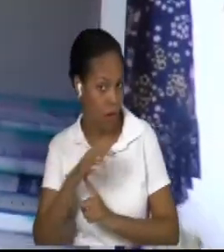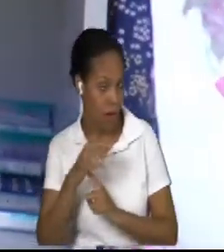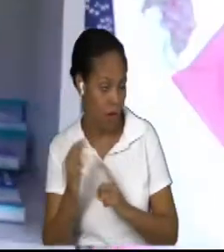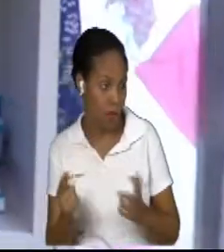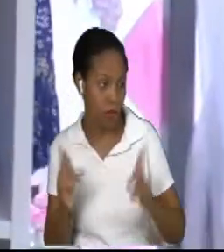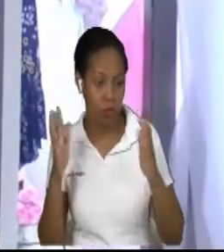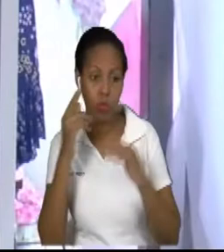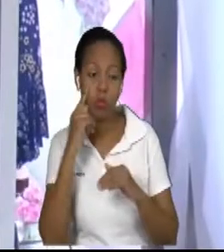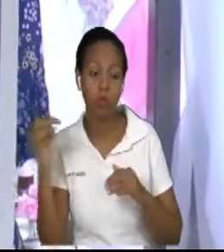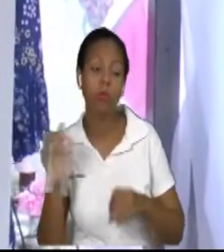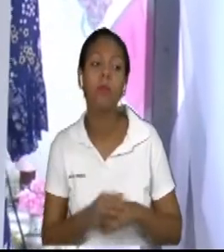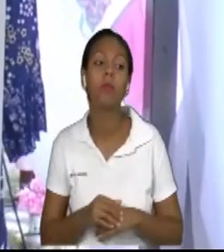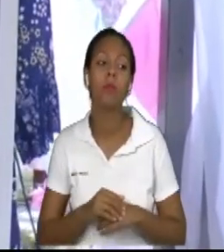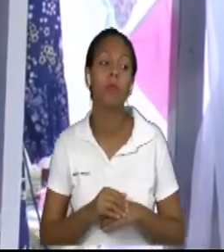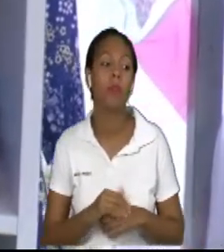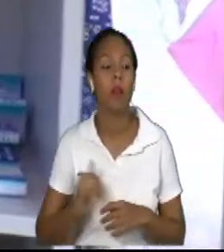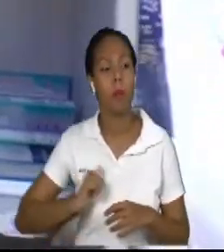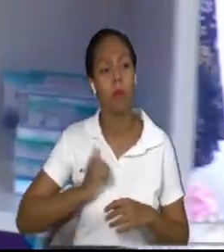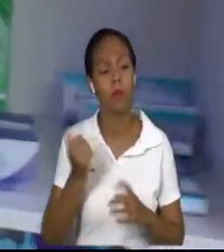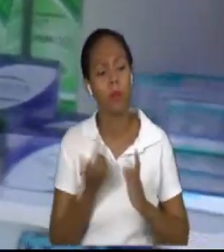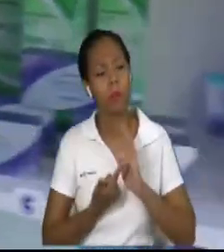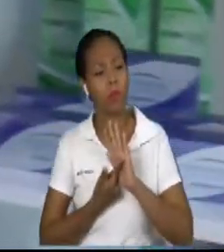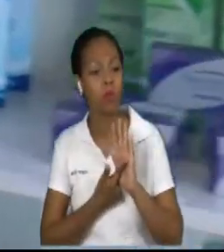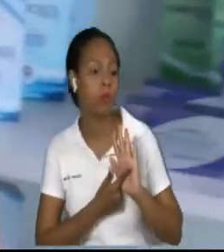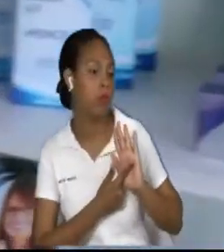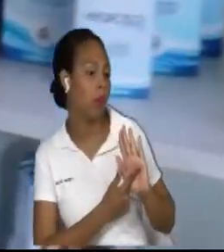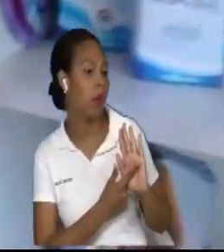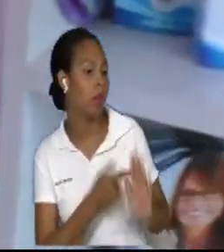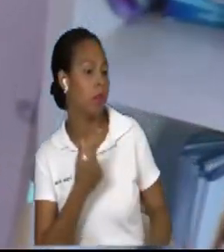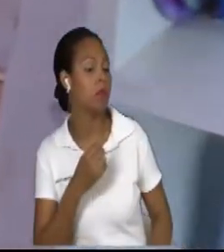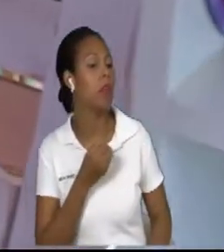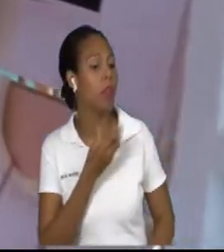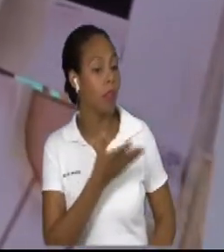poderle brindar todo a la mamá para